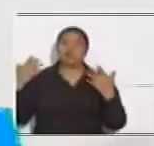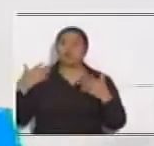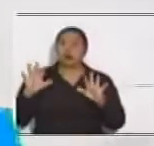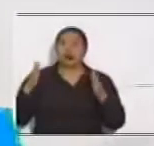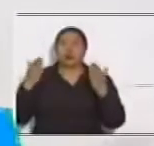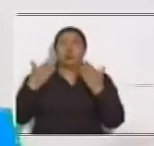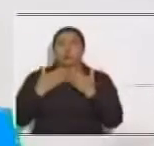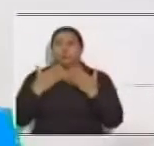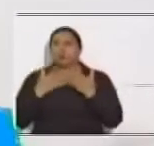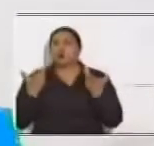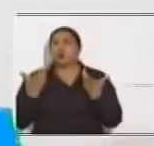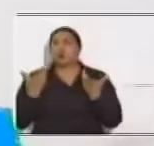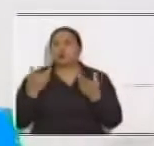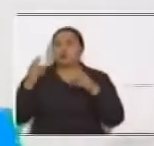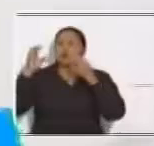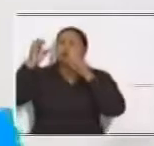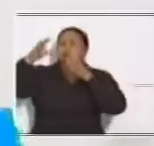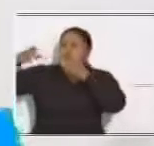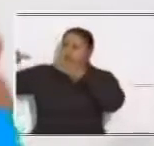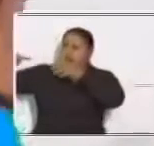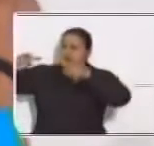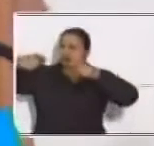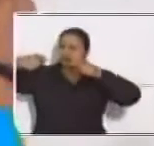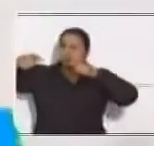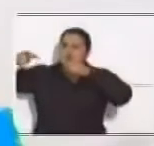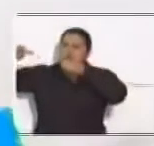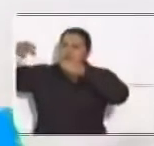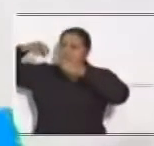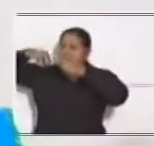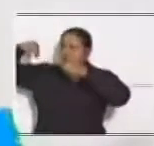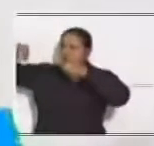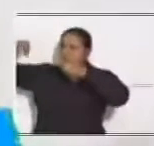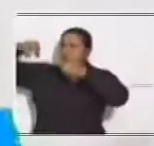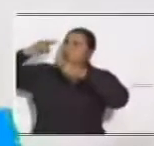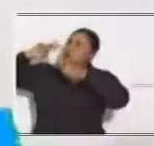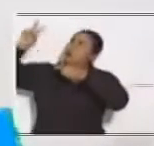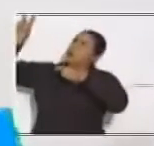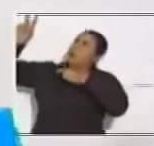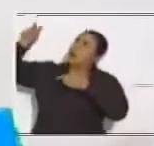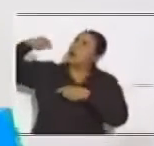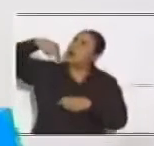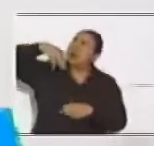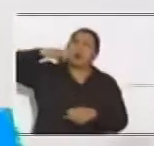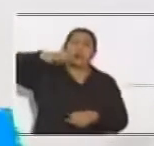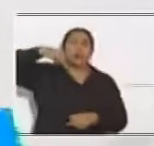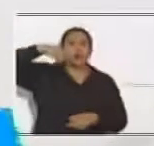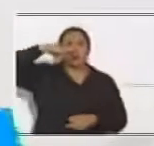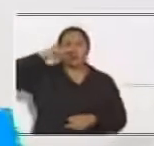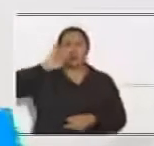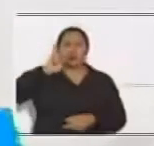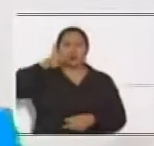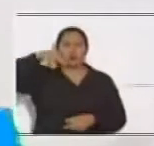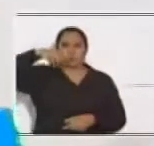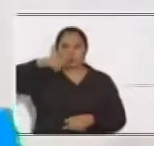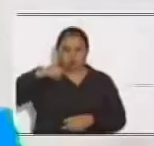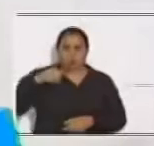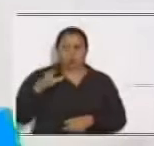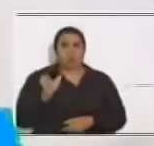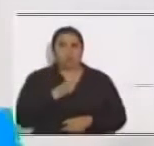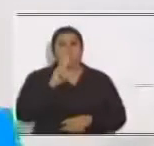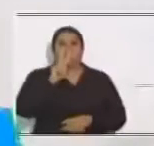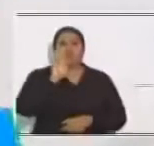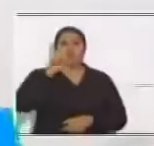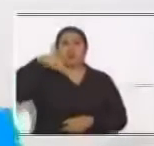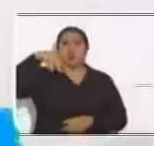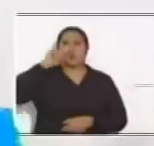comportaba Neptuno, Venus y Júpiter. Apúntenlo.